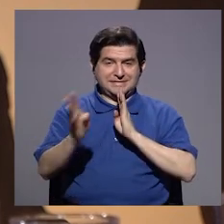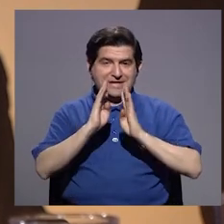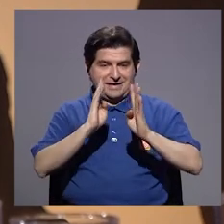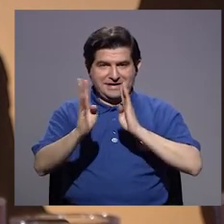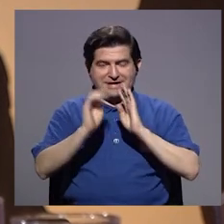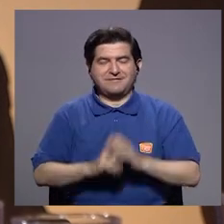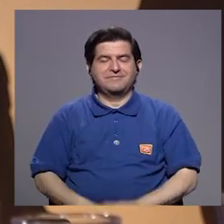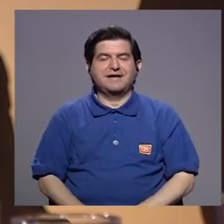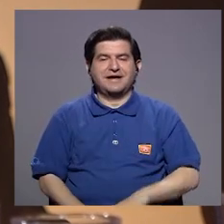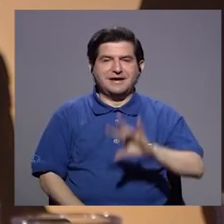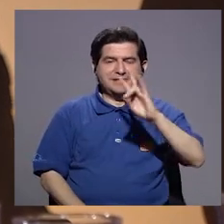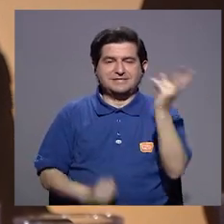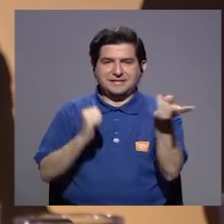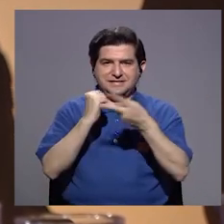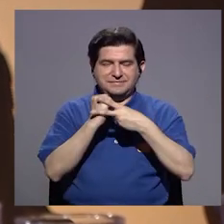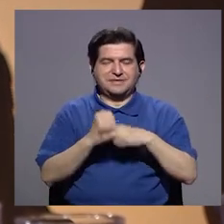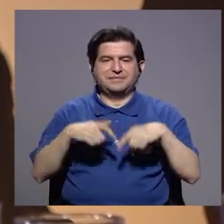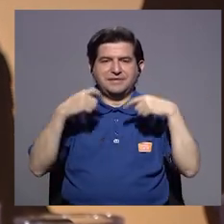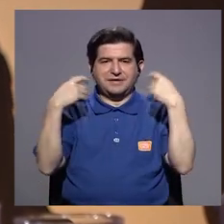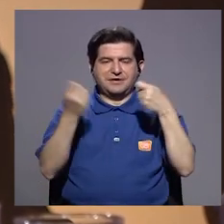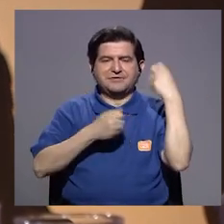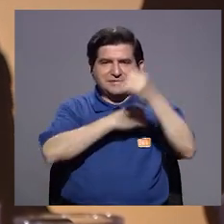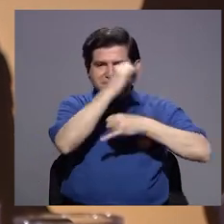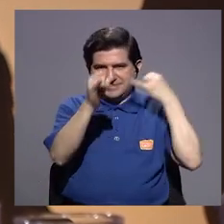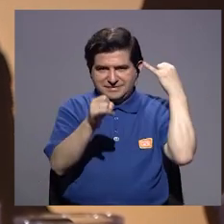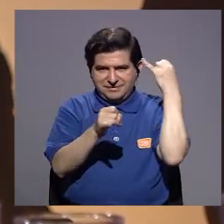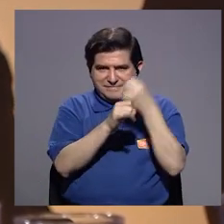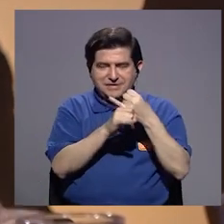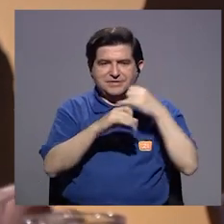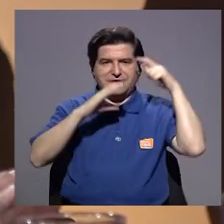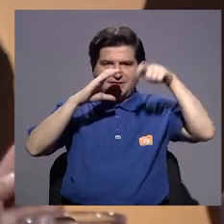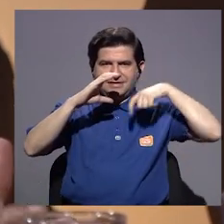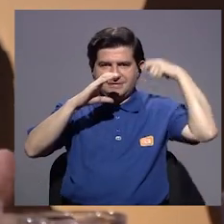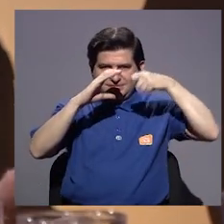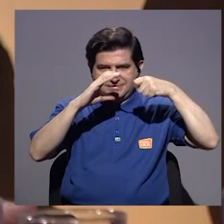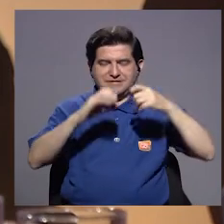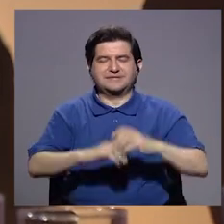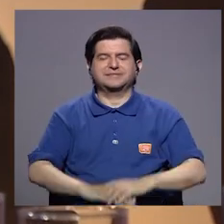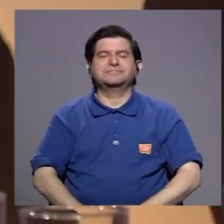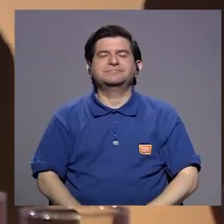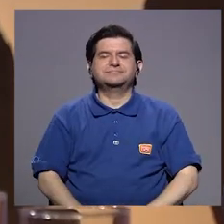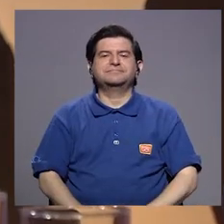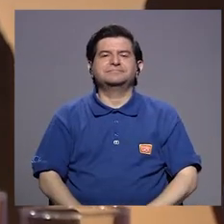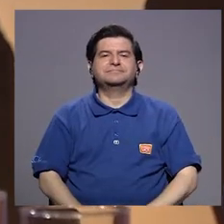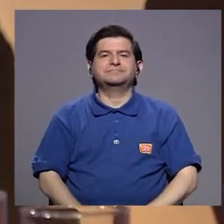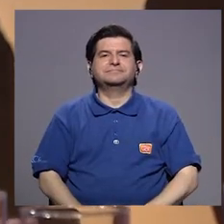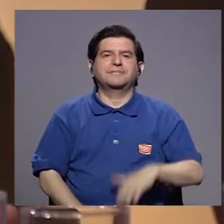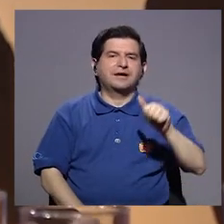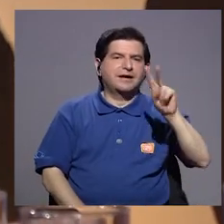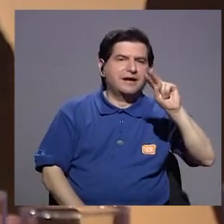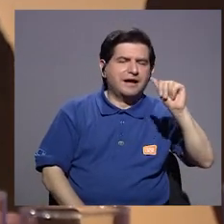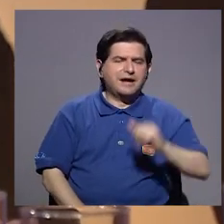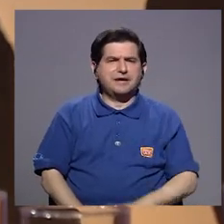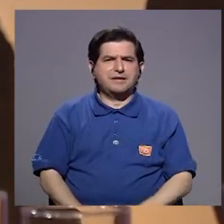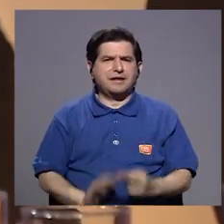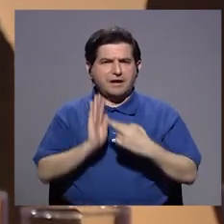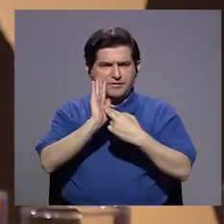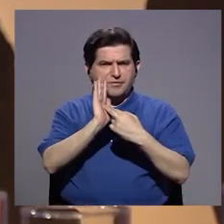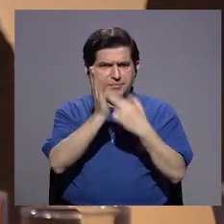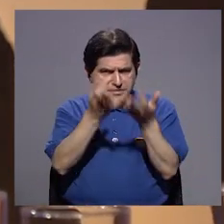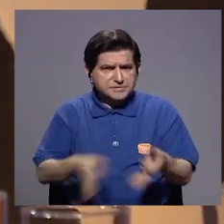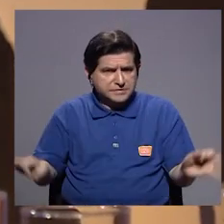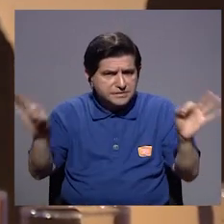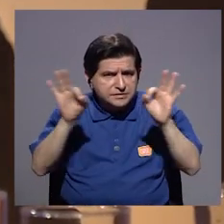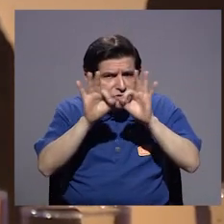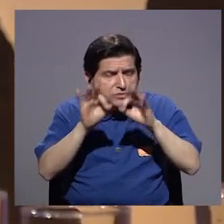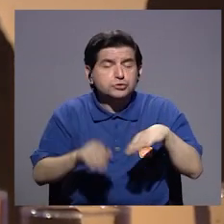Seguimos conversando sobre la séptima edición del Festival Internacional de Cine. Ana, ¿hay una gran representación?